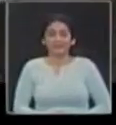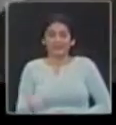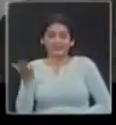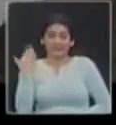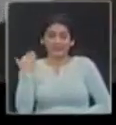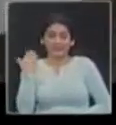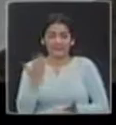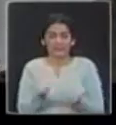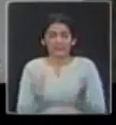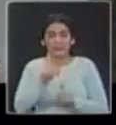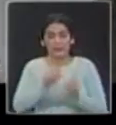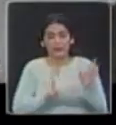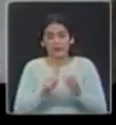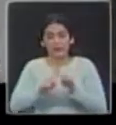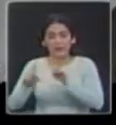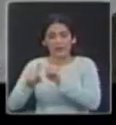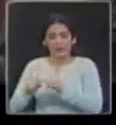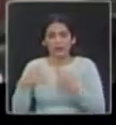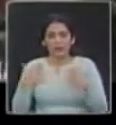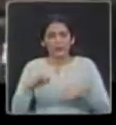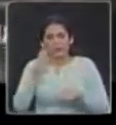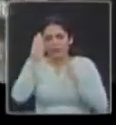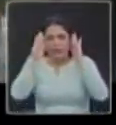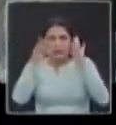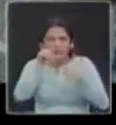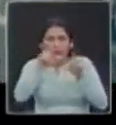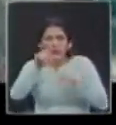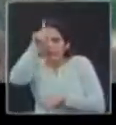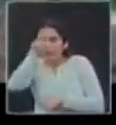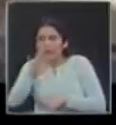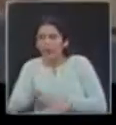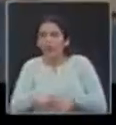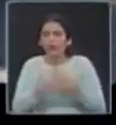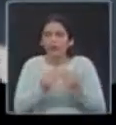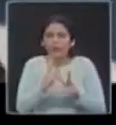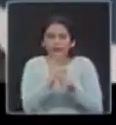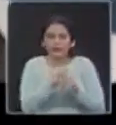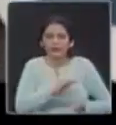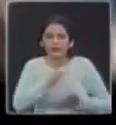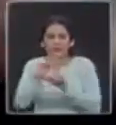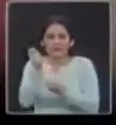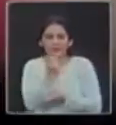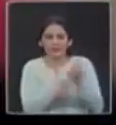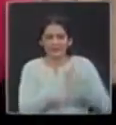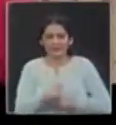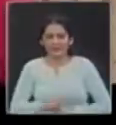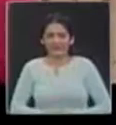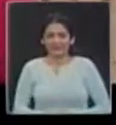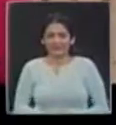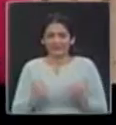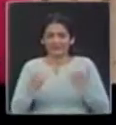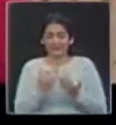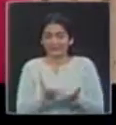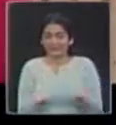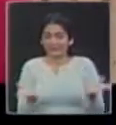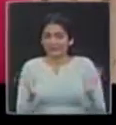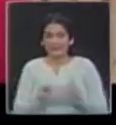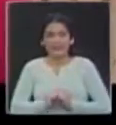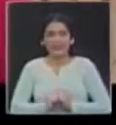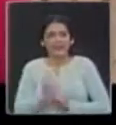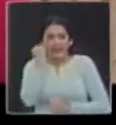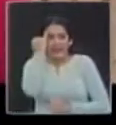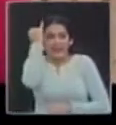los consumidores. El 75,7% enfocaron sus actividades a este segmento. Nosotros queremos impulsar un